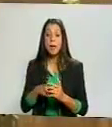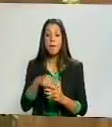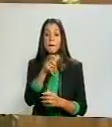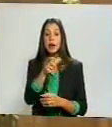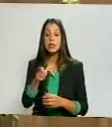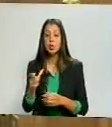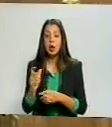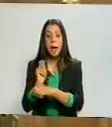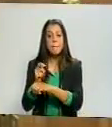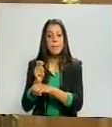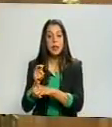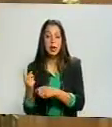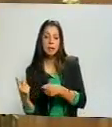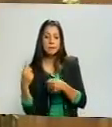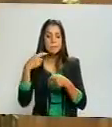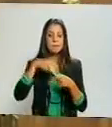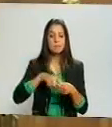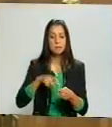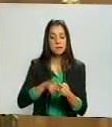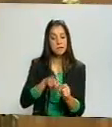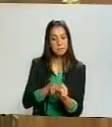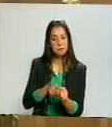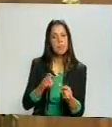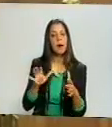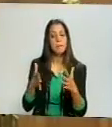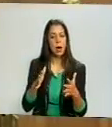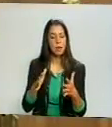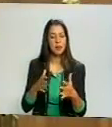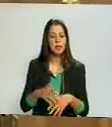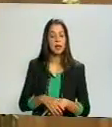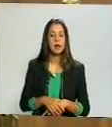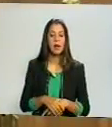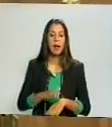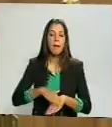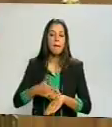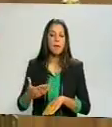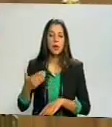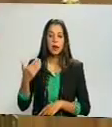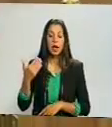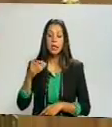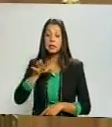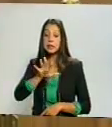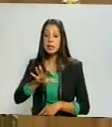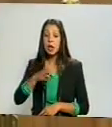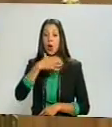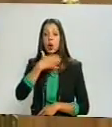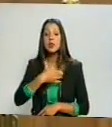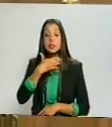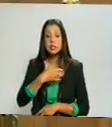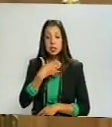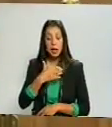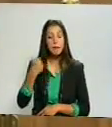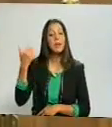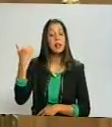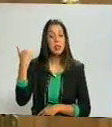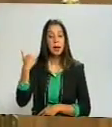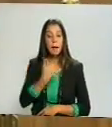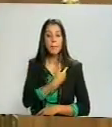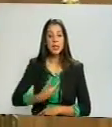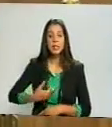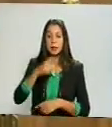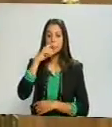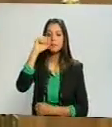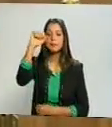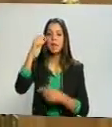que hacen vida en el arco minero Orinoco? Porque el pasado 5 de diciembre el presidente de la República, Nicolás Maduro,